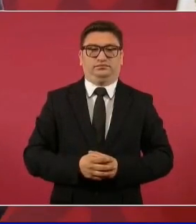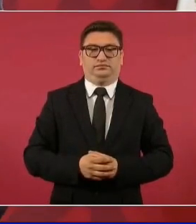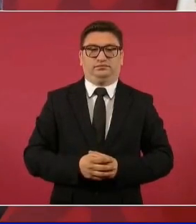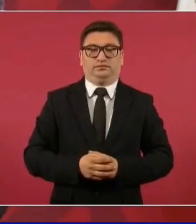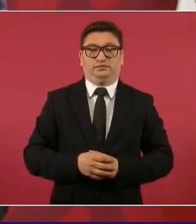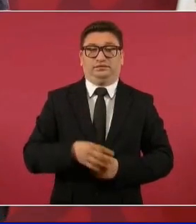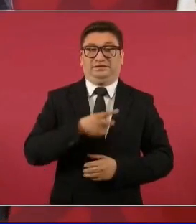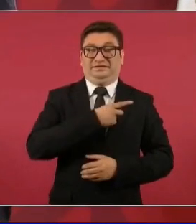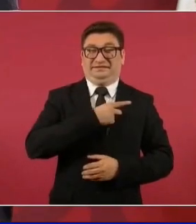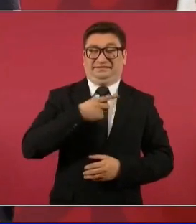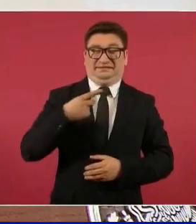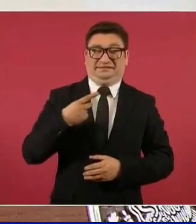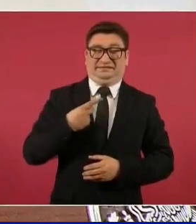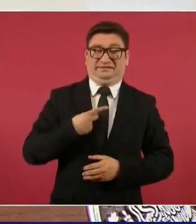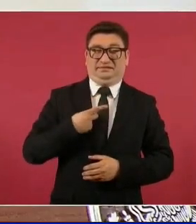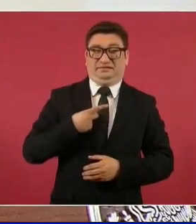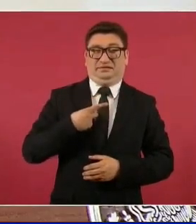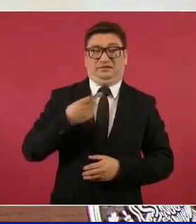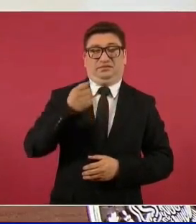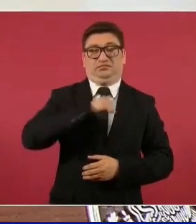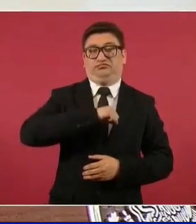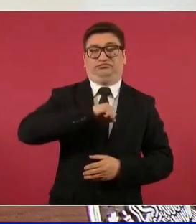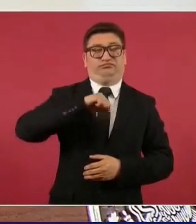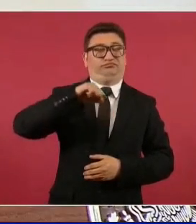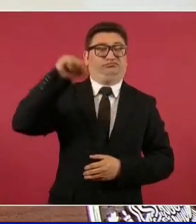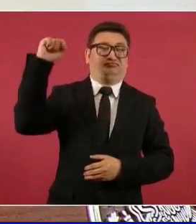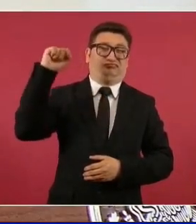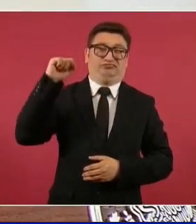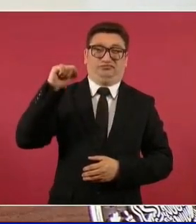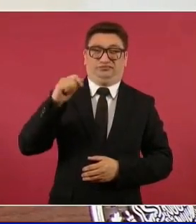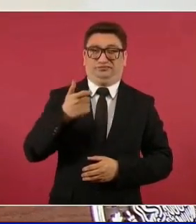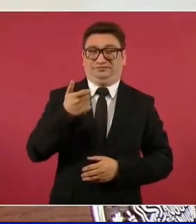Y deuda disparada, inflación